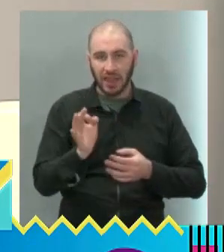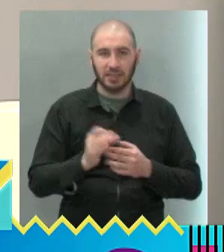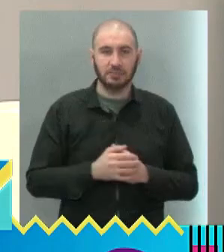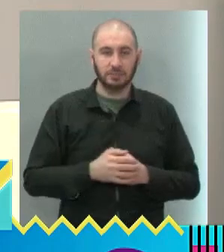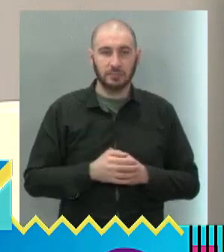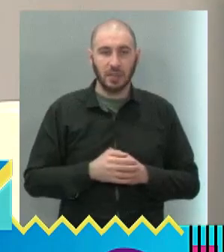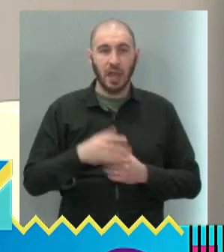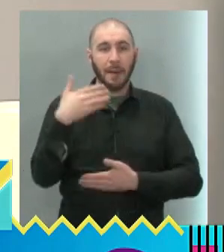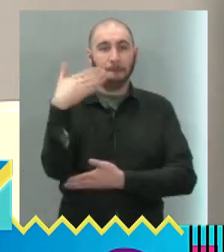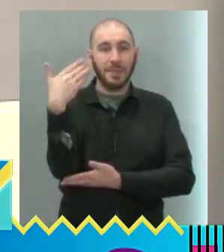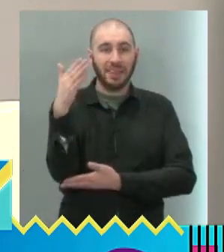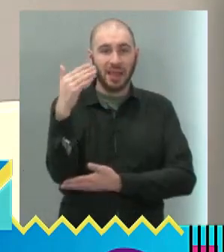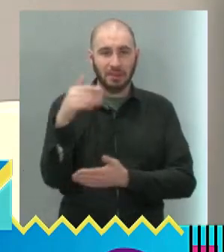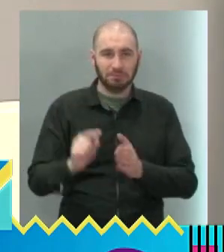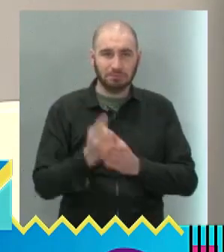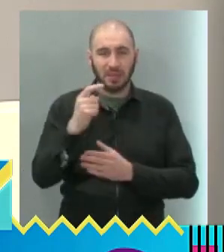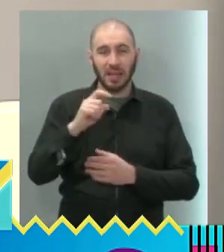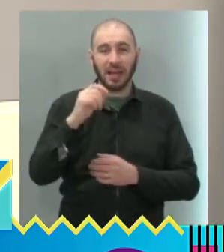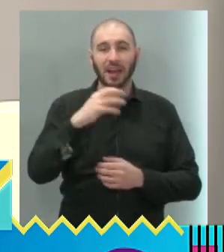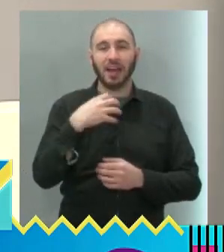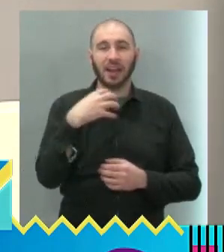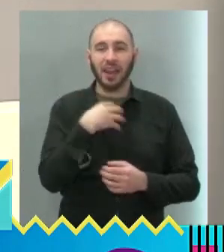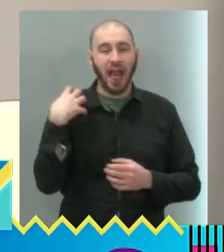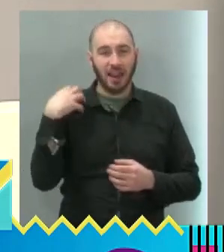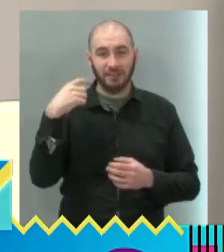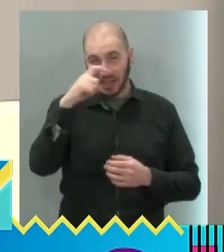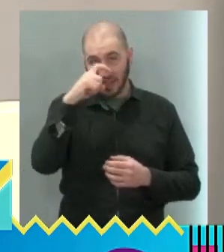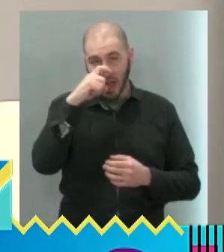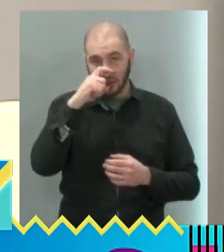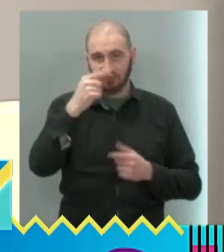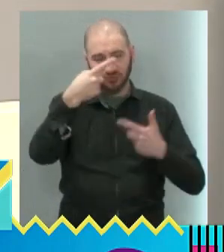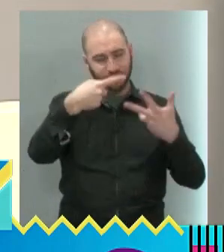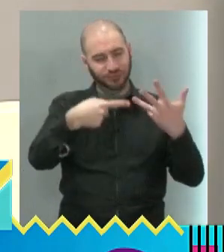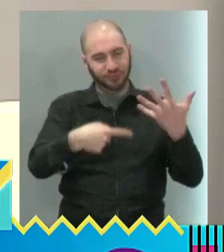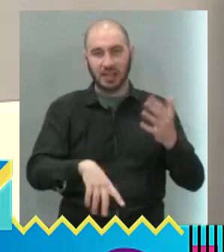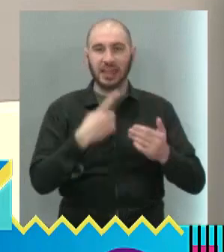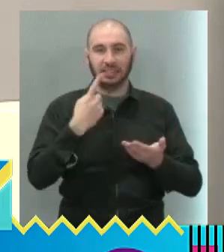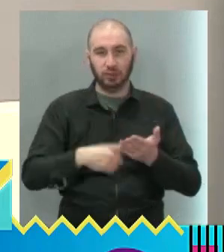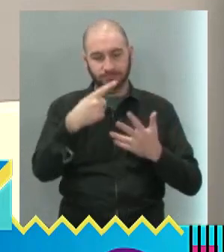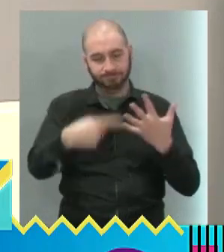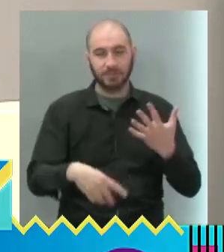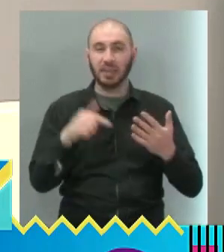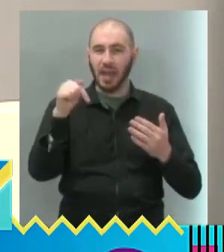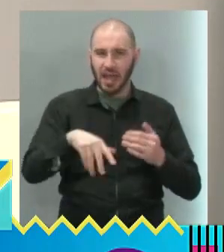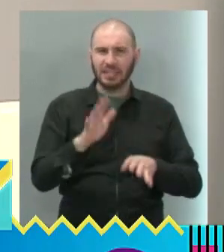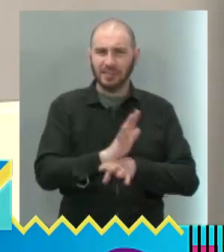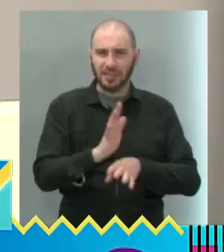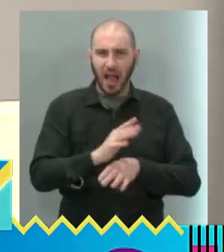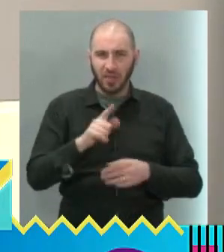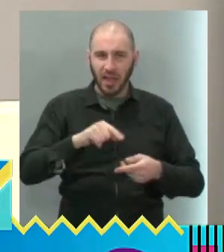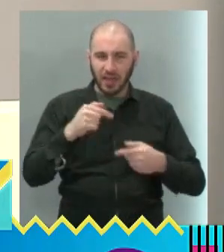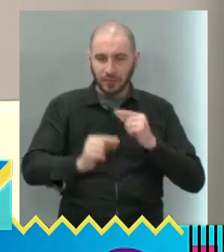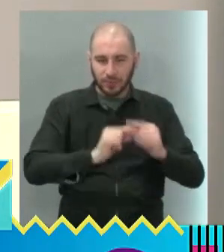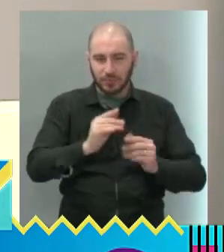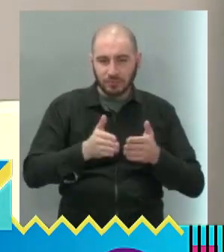adopta la bandera enarbolada por el general Belgrano, ¿cierto?, y toma una serie más de medidas, hay un símbolo ahí, hay un